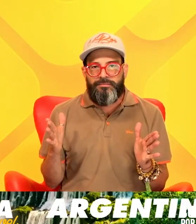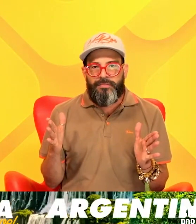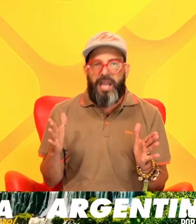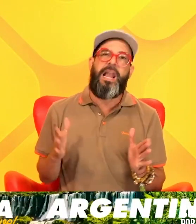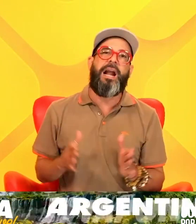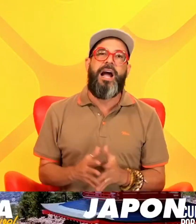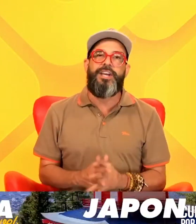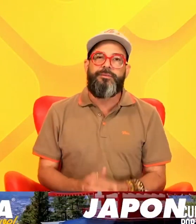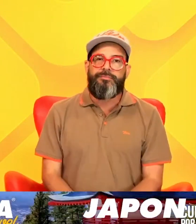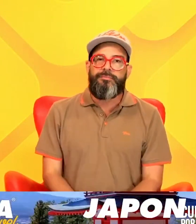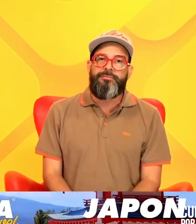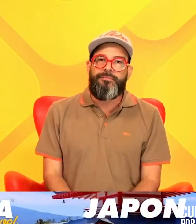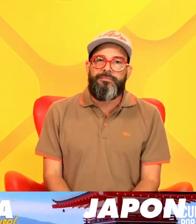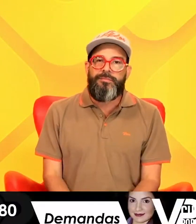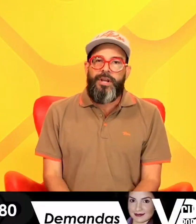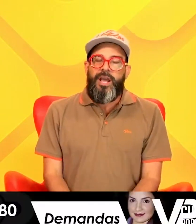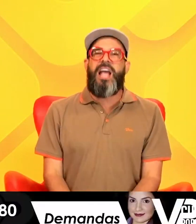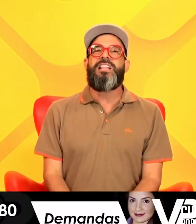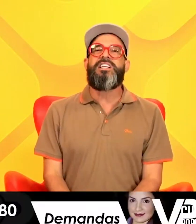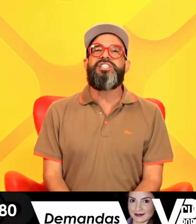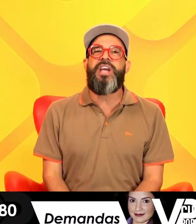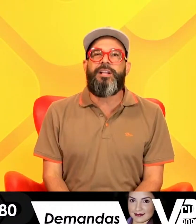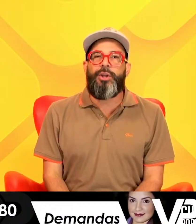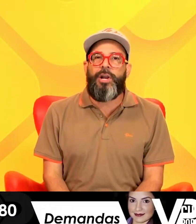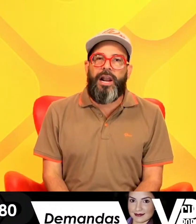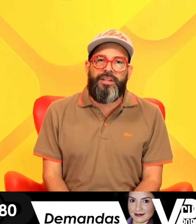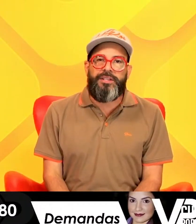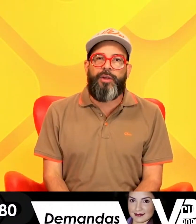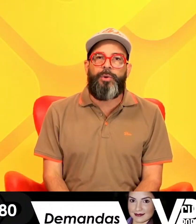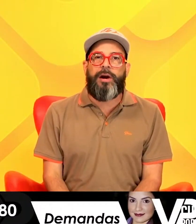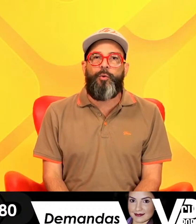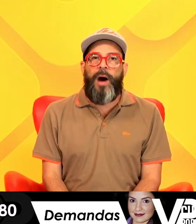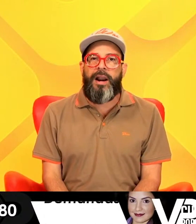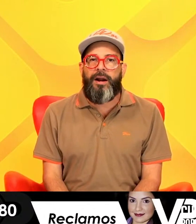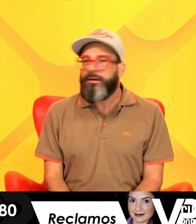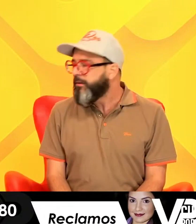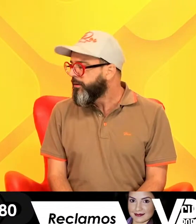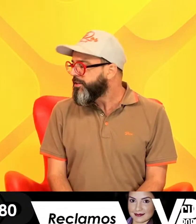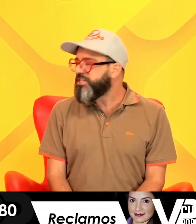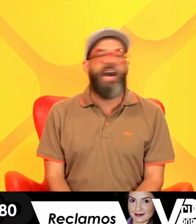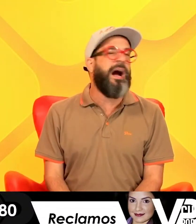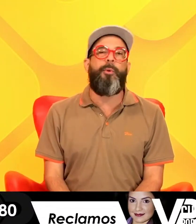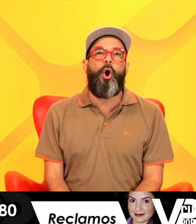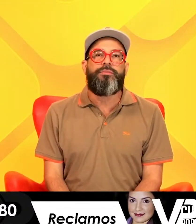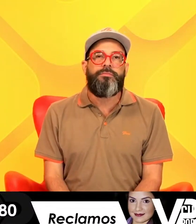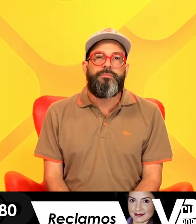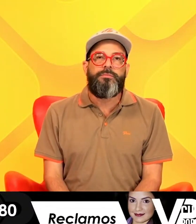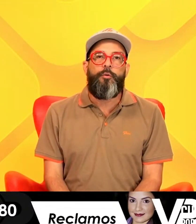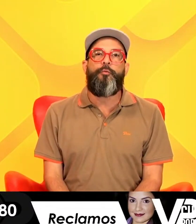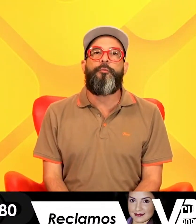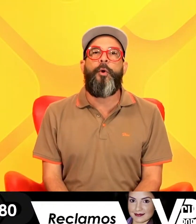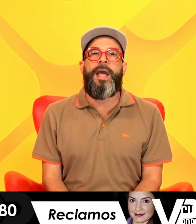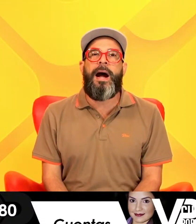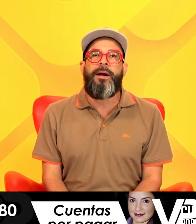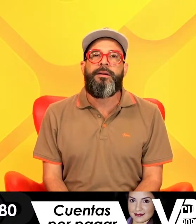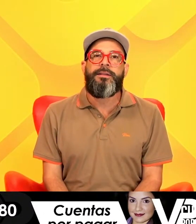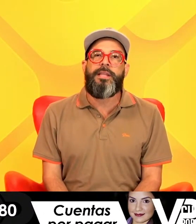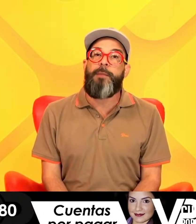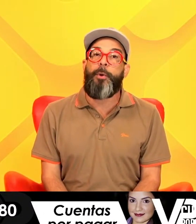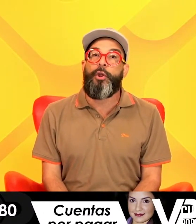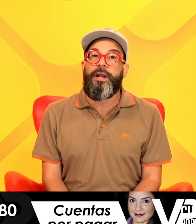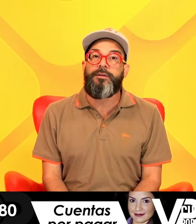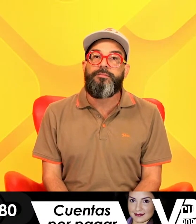es en la calle es diciéndole a la Dictadura cubana se acabó fuera